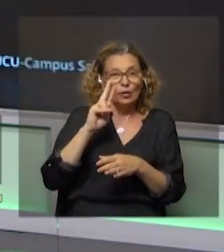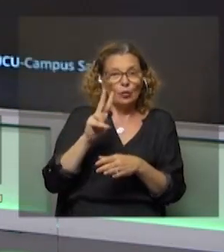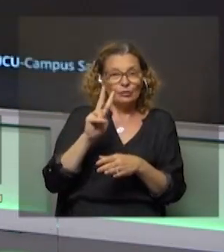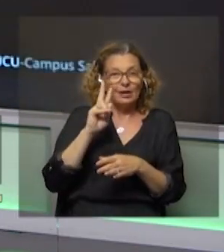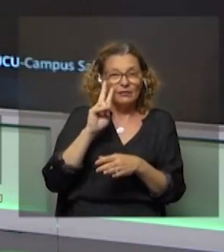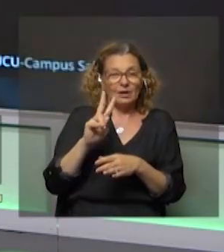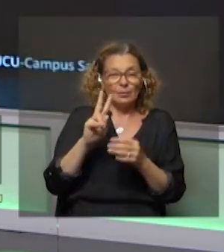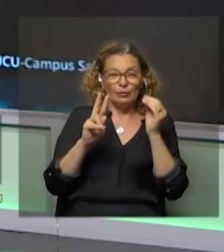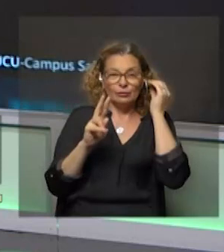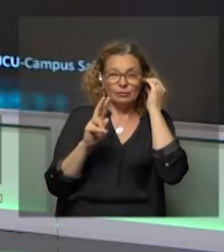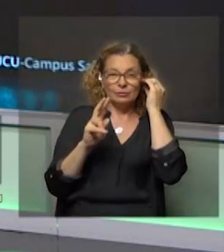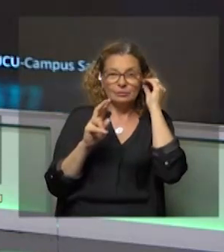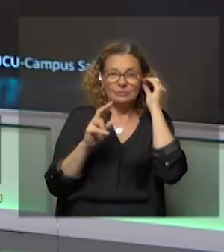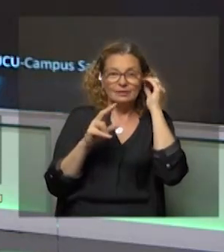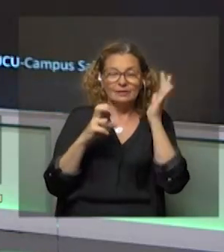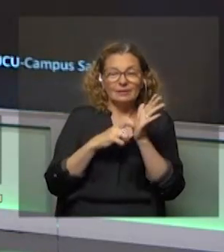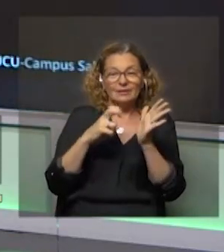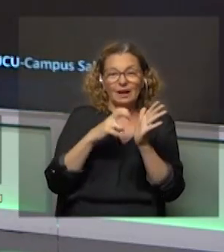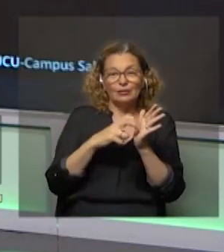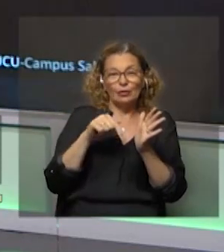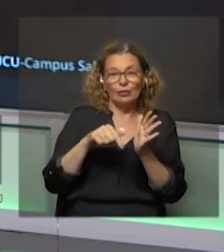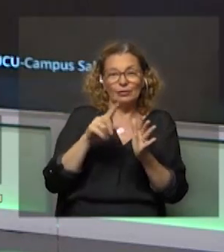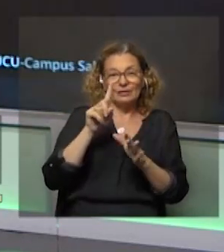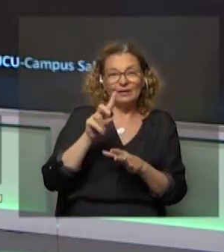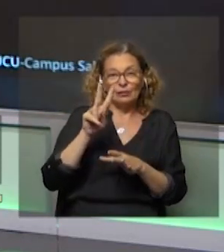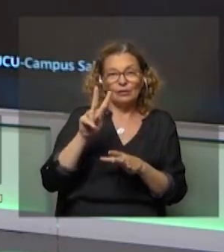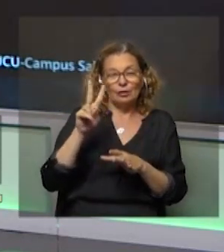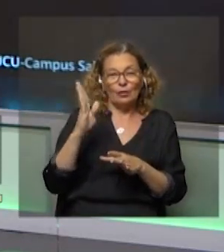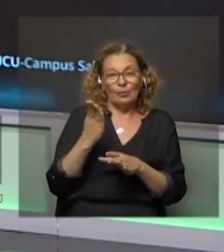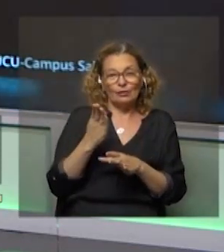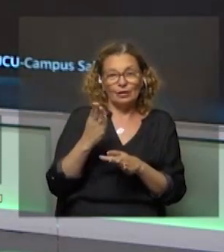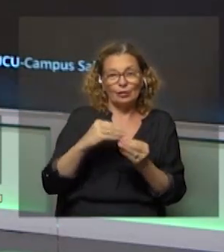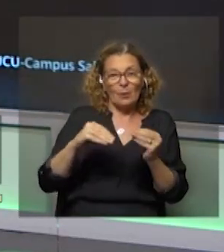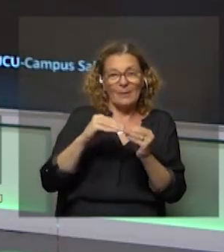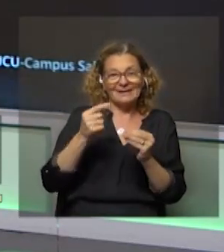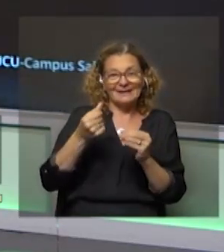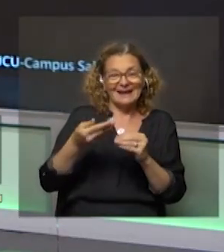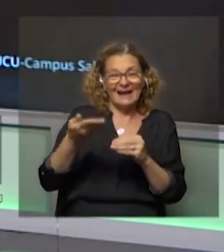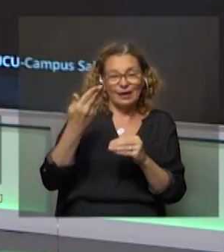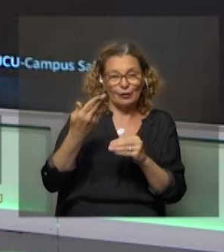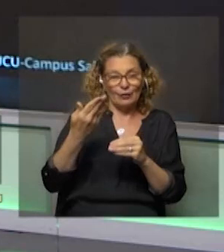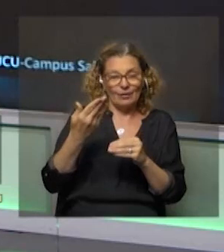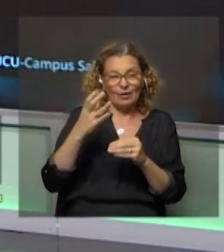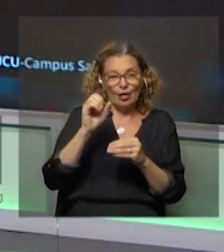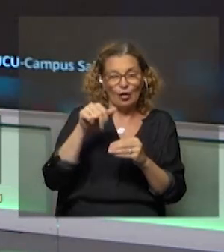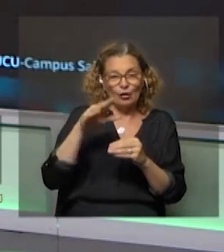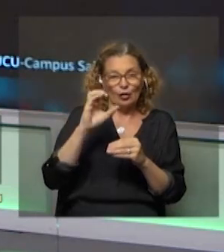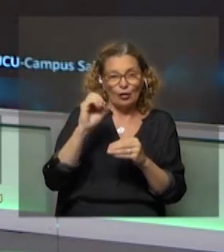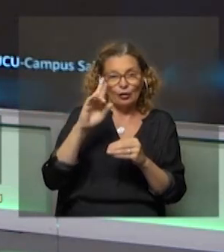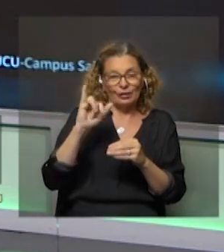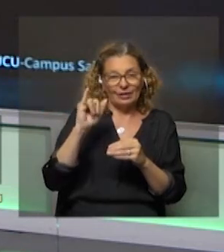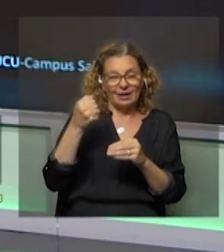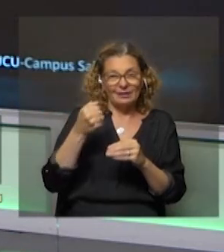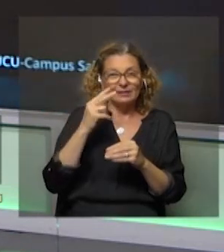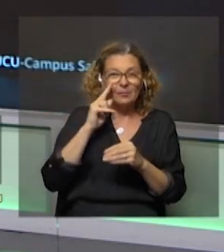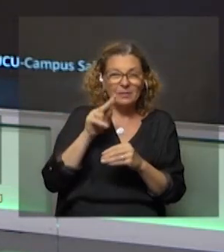básicamente salto está hoy por hoy 122 por ciento más caro que Concordia Sí